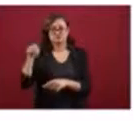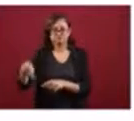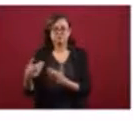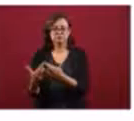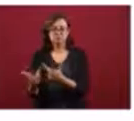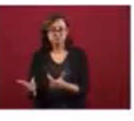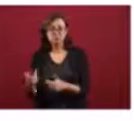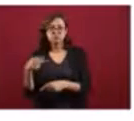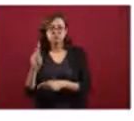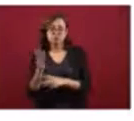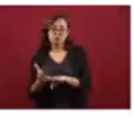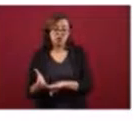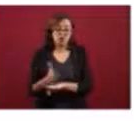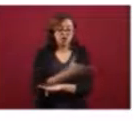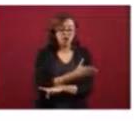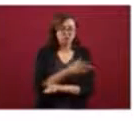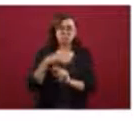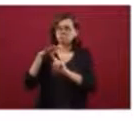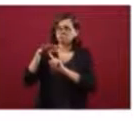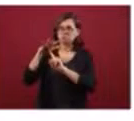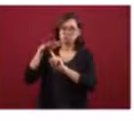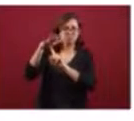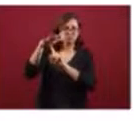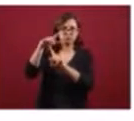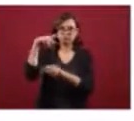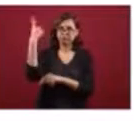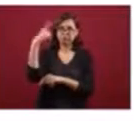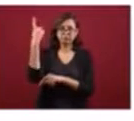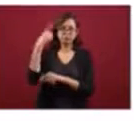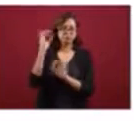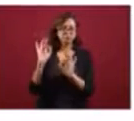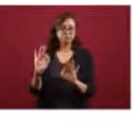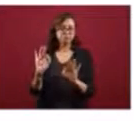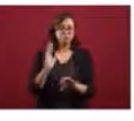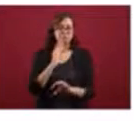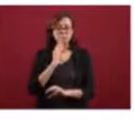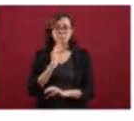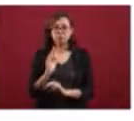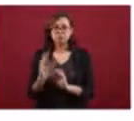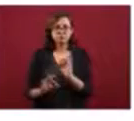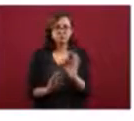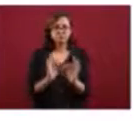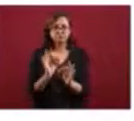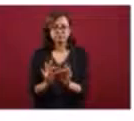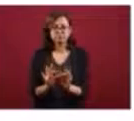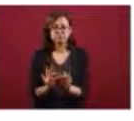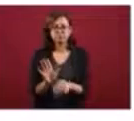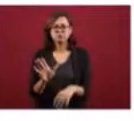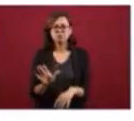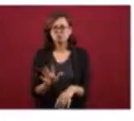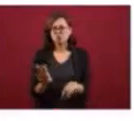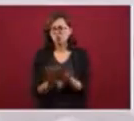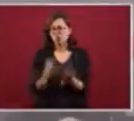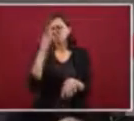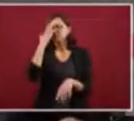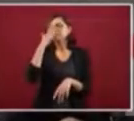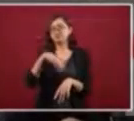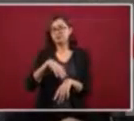funcionando en la potencia adecuada. Esto se ratifica por el hecho de que